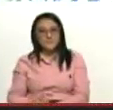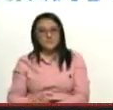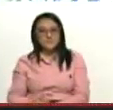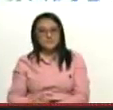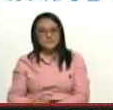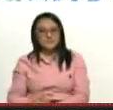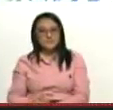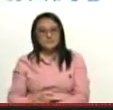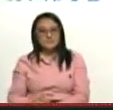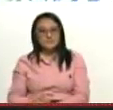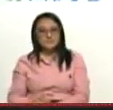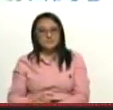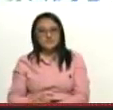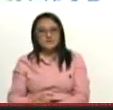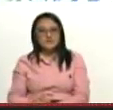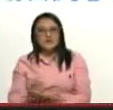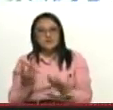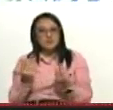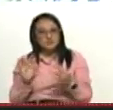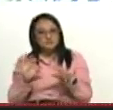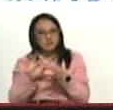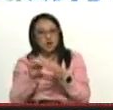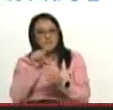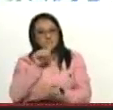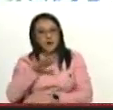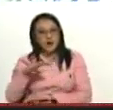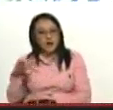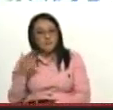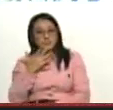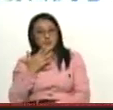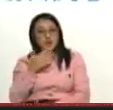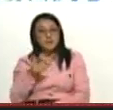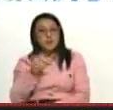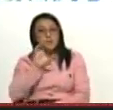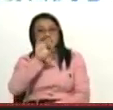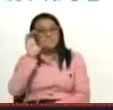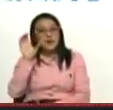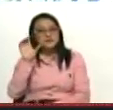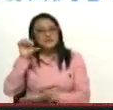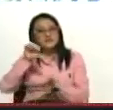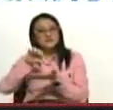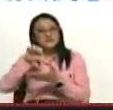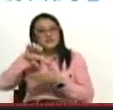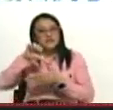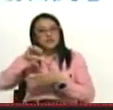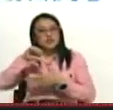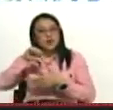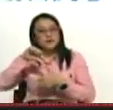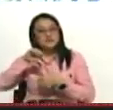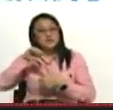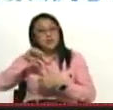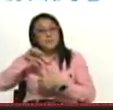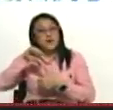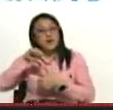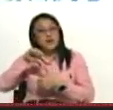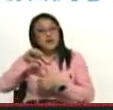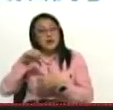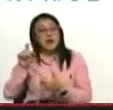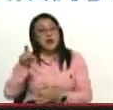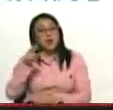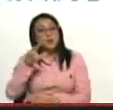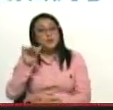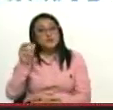que están muy relacionados con el mar Como por ejemplo los países de Centroamérica como Guyana como